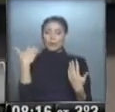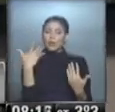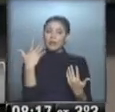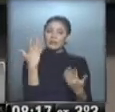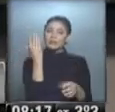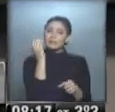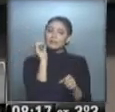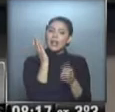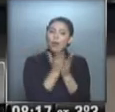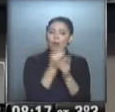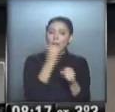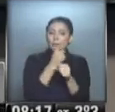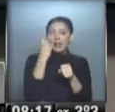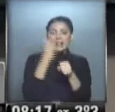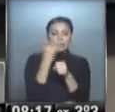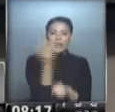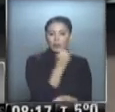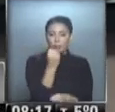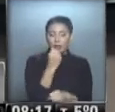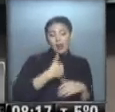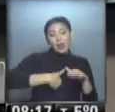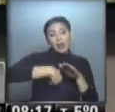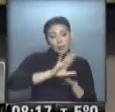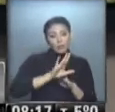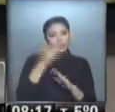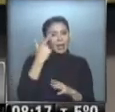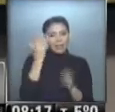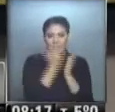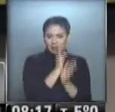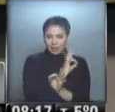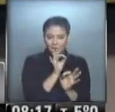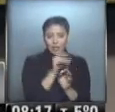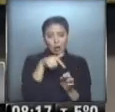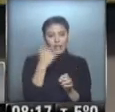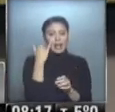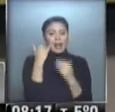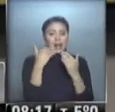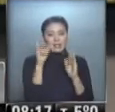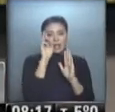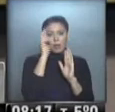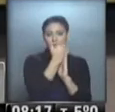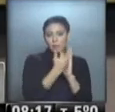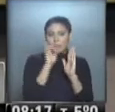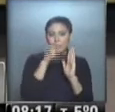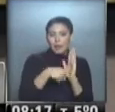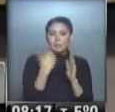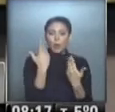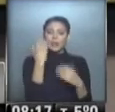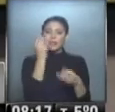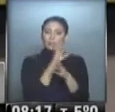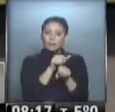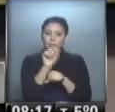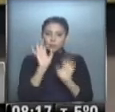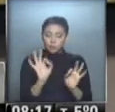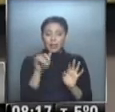recuperación de la escuela primaria y secundaria, en muchos casos que no la tenían completa. Y esta es la, en primera instancia, la realidad